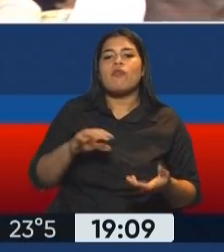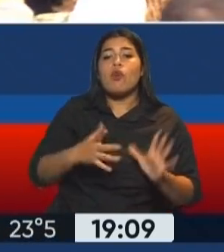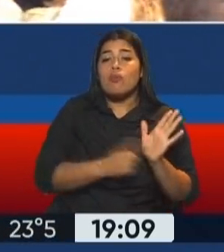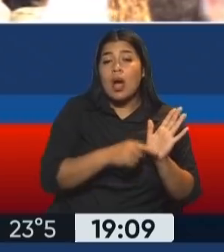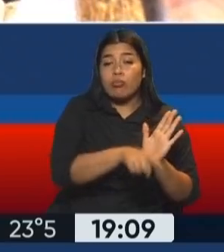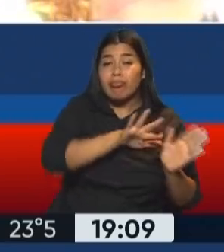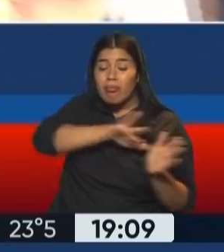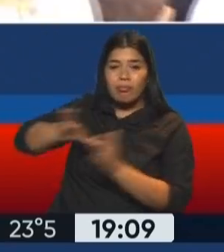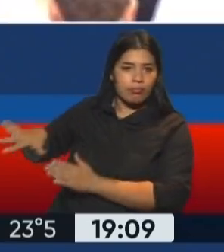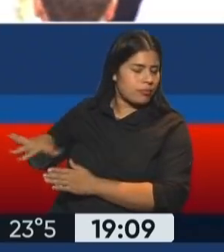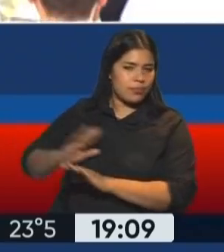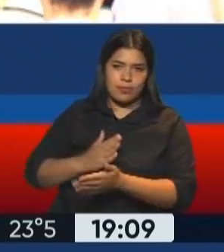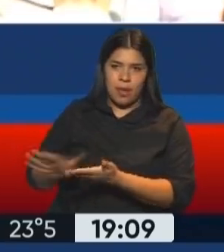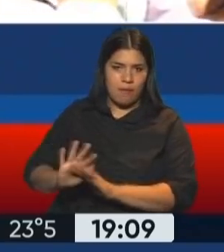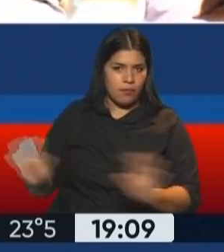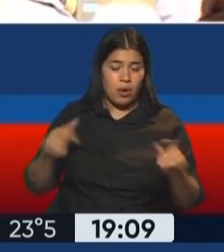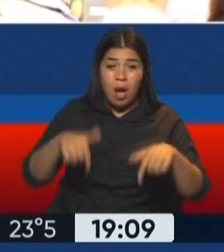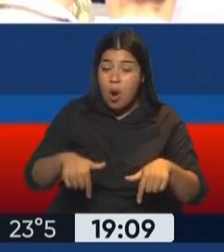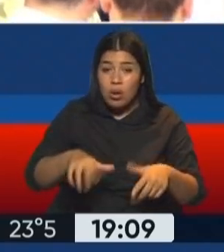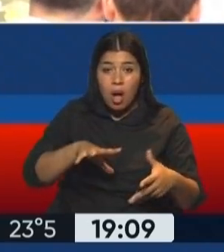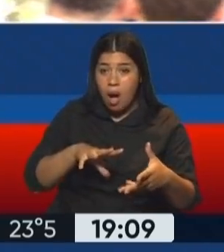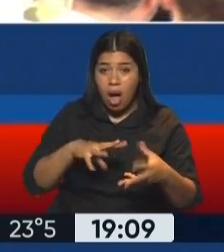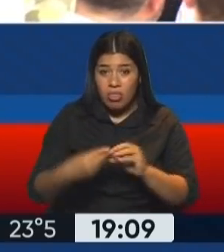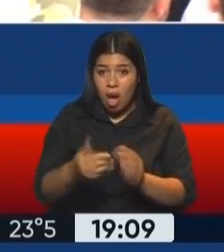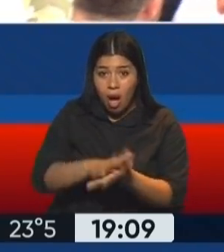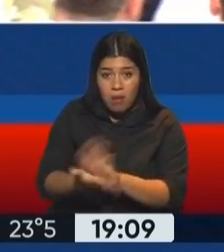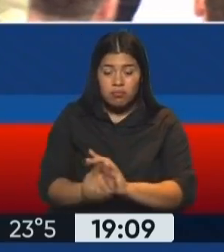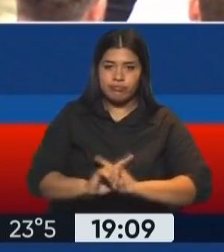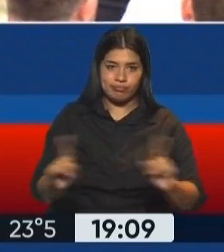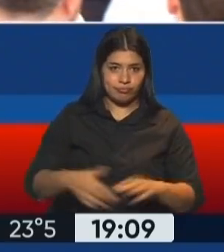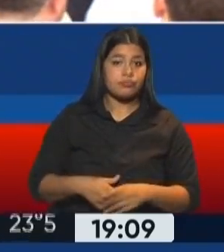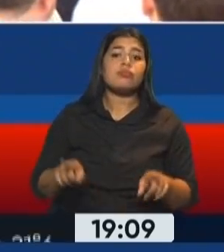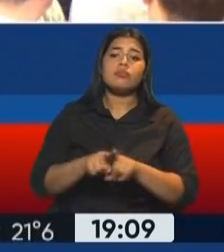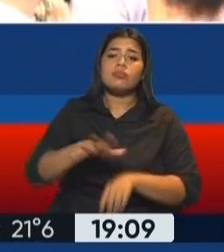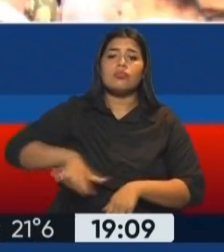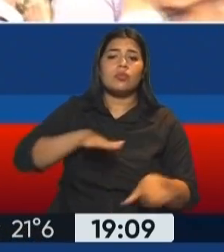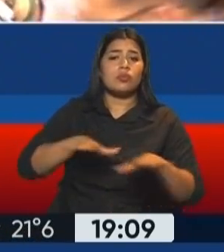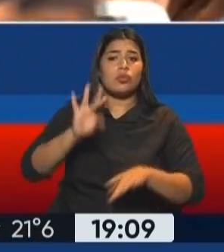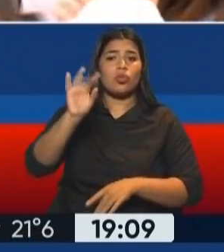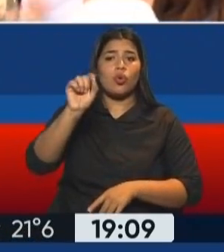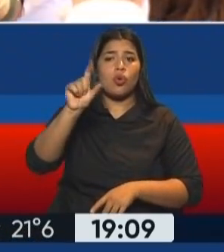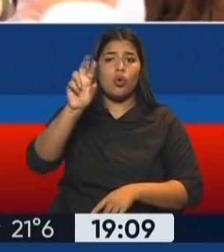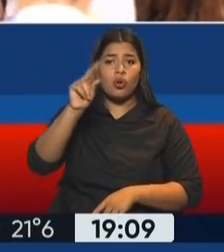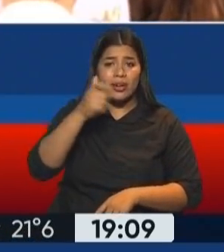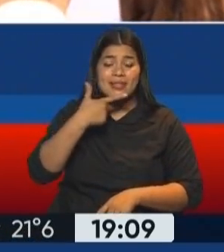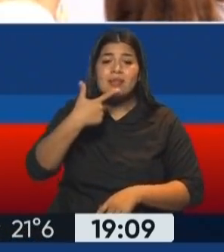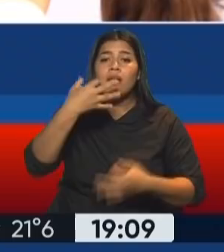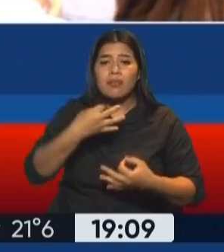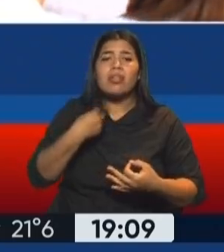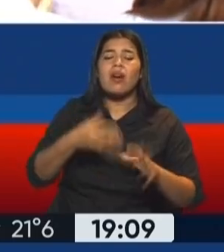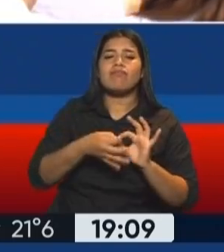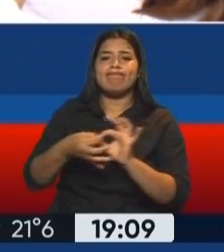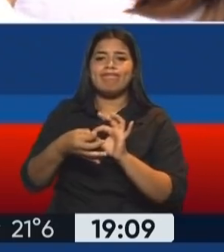haber existido y no debe aplicarse ahora. Como primera cuestión, lo que pasó hoy en Dolores básicamente tiene que ver con una